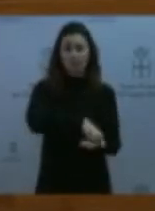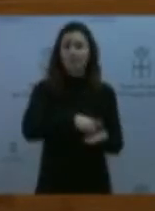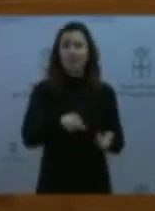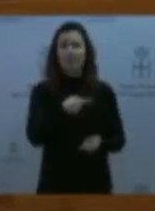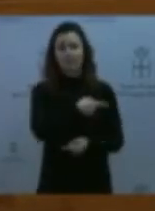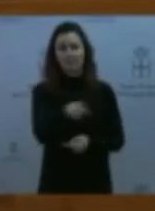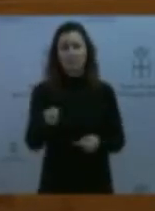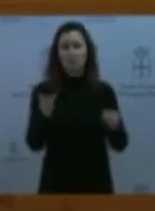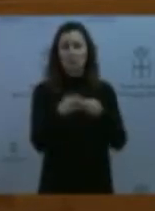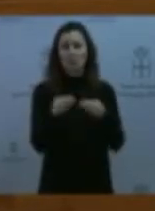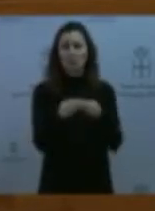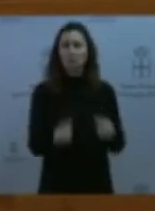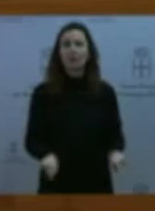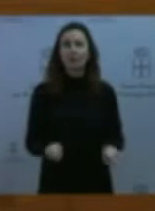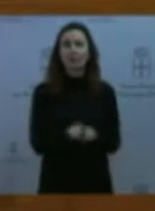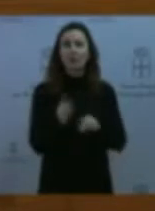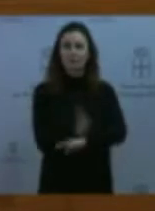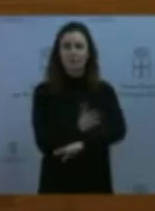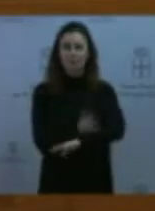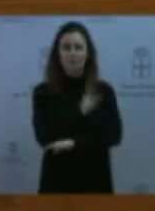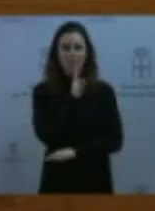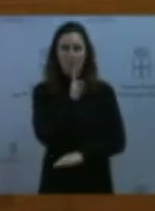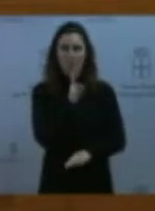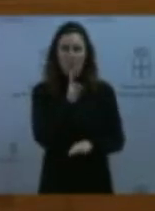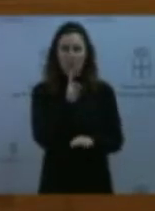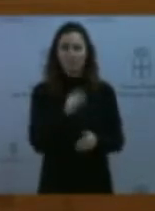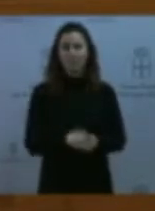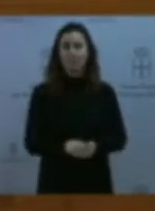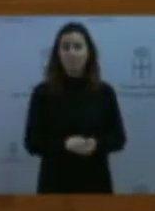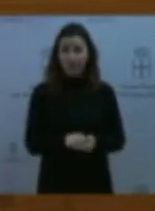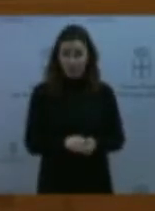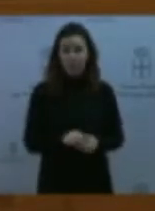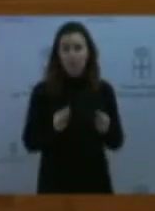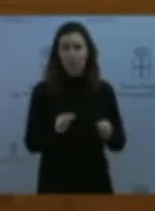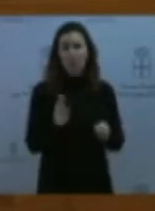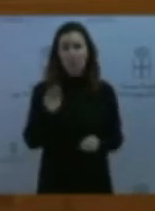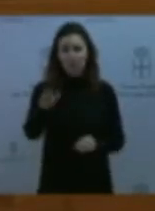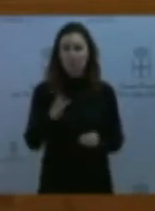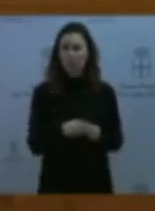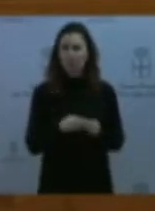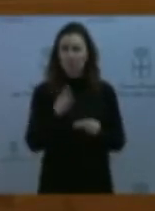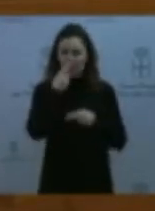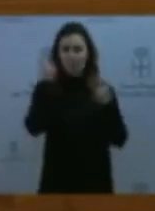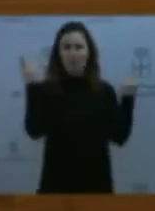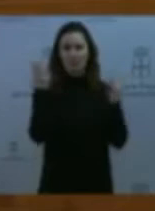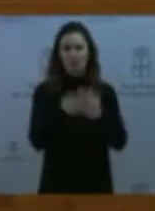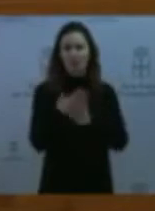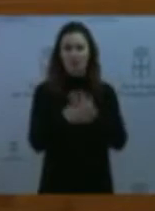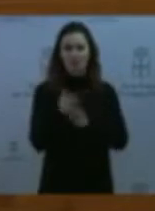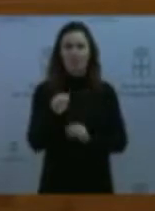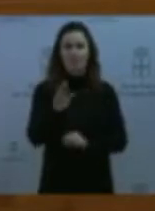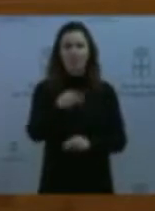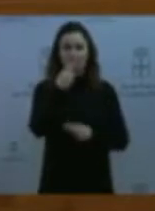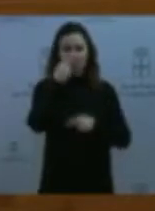pastizales. Todos los montes de utilidad pública. Y cuando hablamos de montes de utilidad pública, señorías, estamos hablando de más de